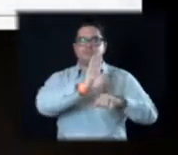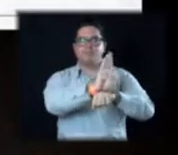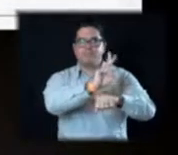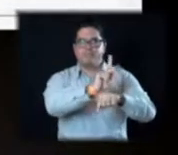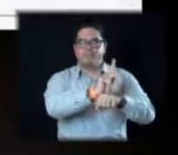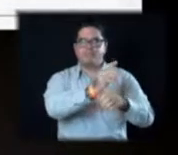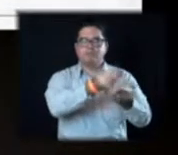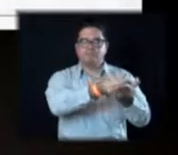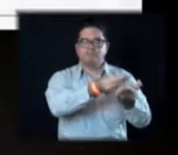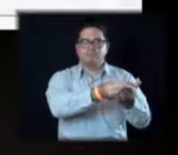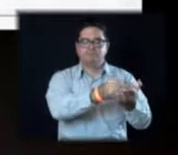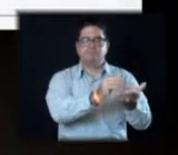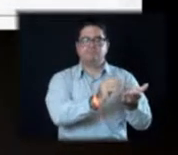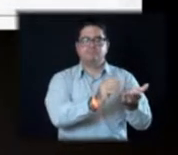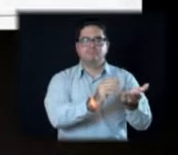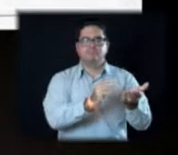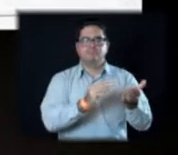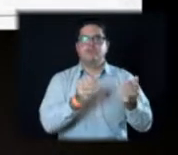cuatro